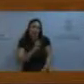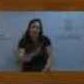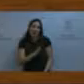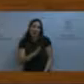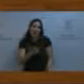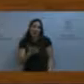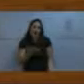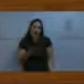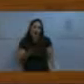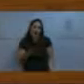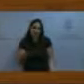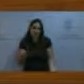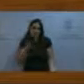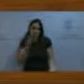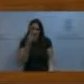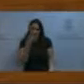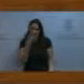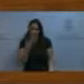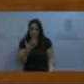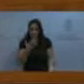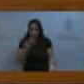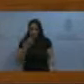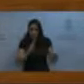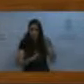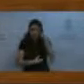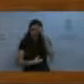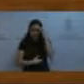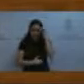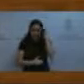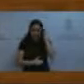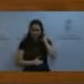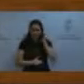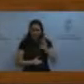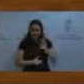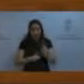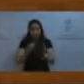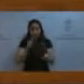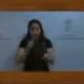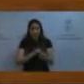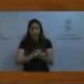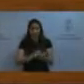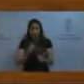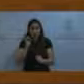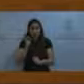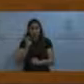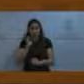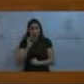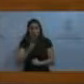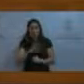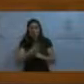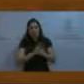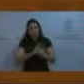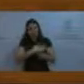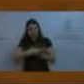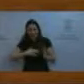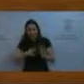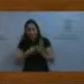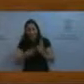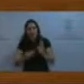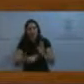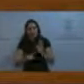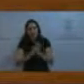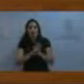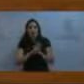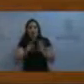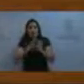mal gusto, ¿no? Yo me pregunto si no tuvieron ustedes tiempo, desde que se cae en la ponencia la parte que quería modificar de la ley de SOGEPSA, para